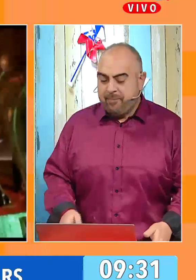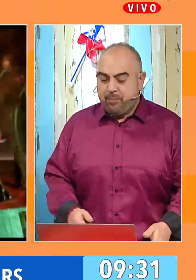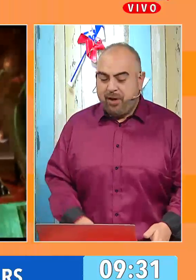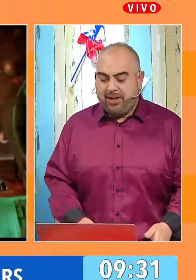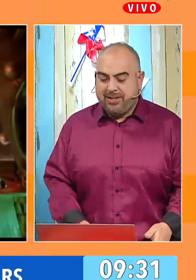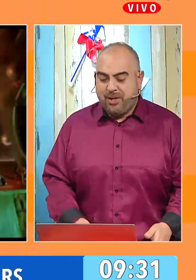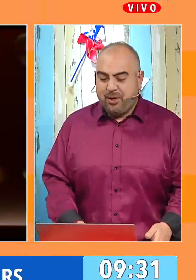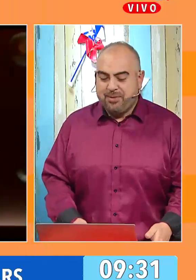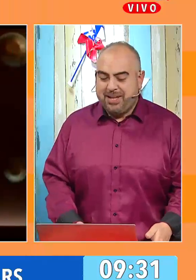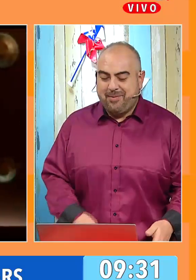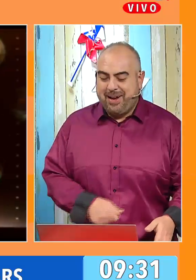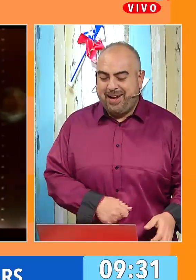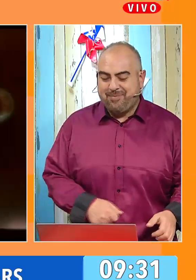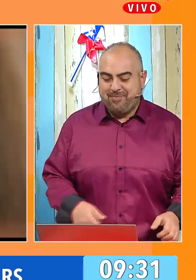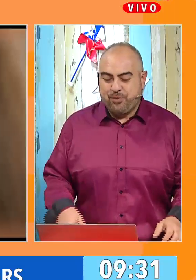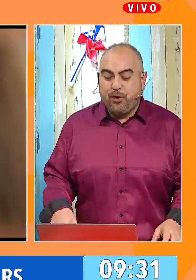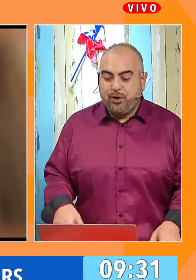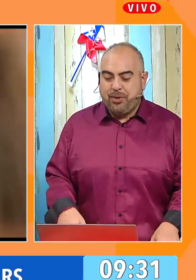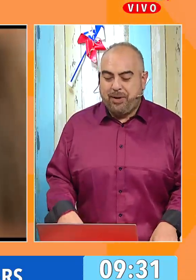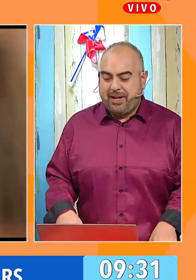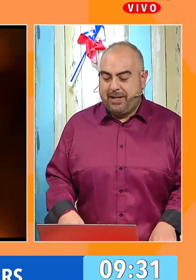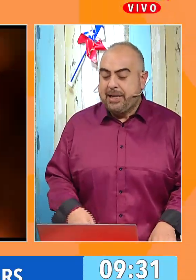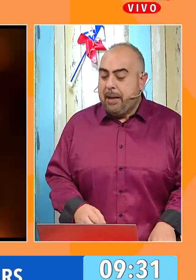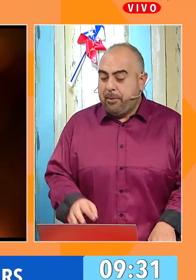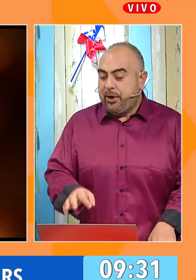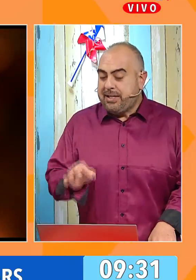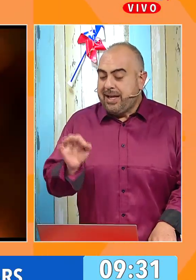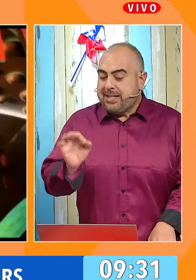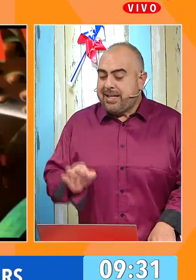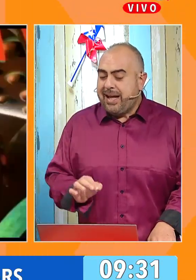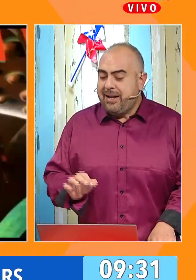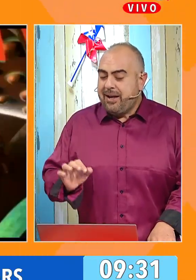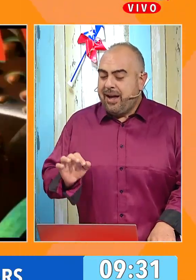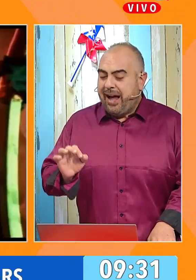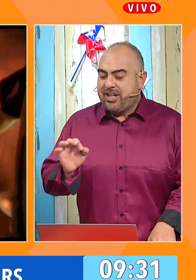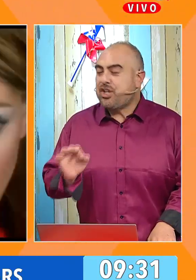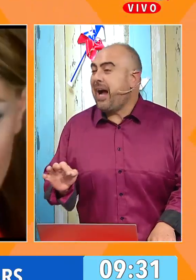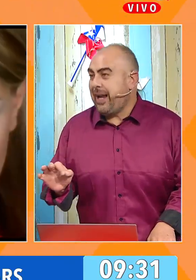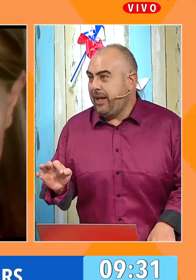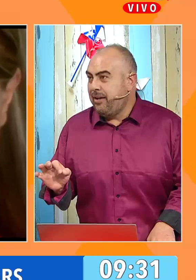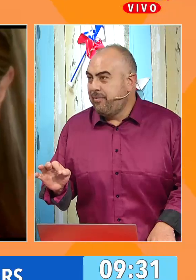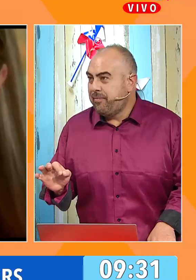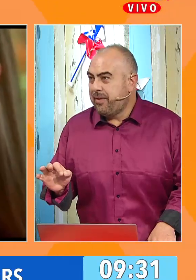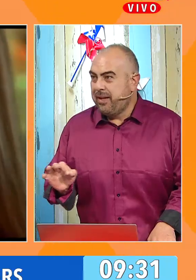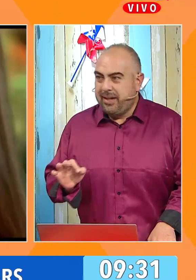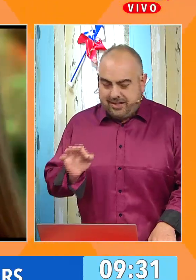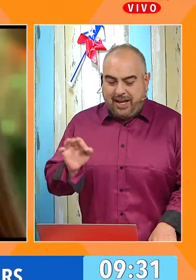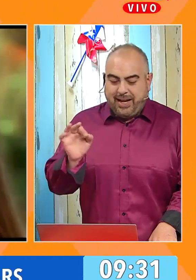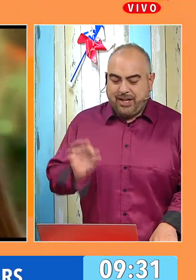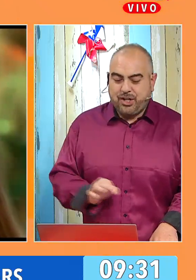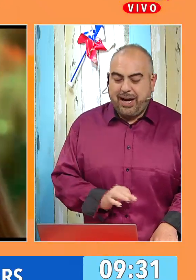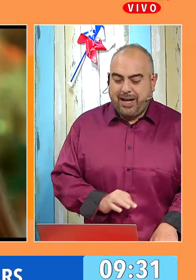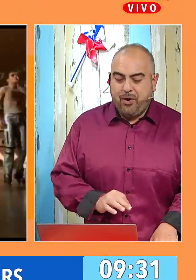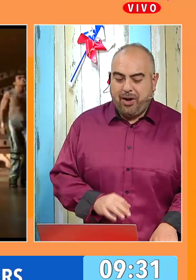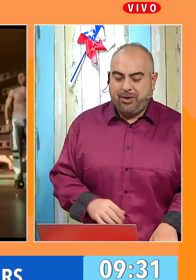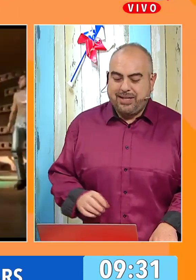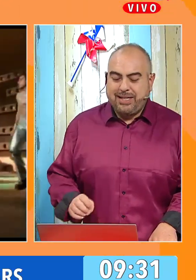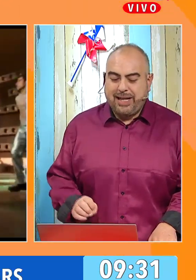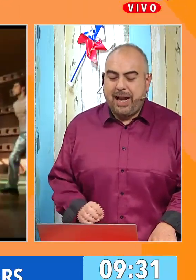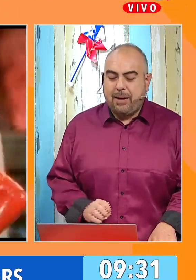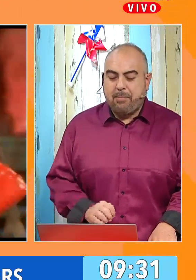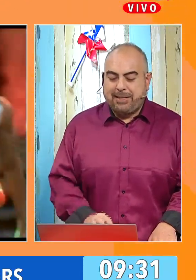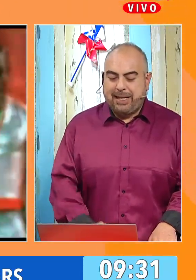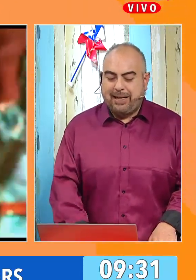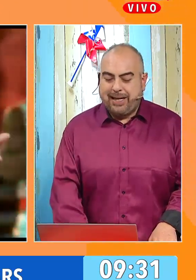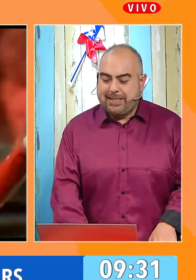música, puede decirnos cómo se llama el novio de Britney. Pero es San Ashgari. San Ashgari o algo